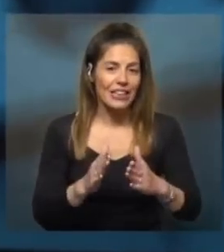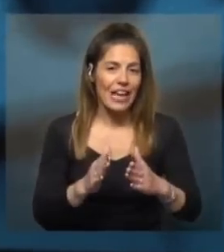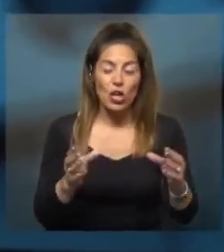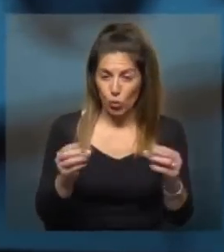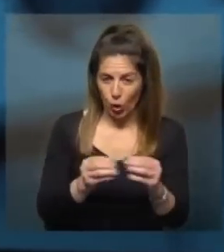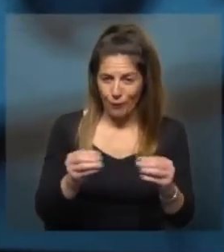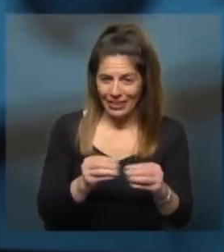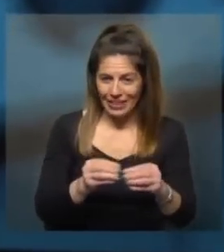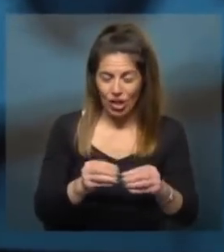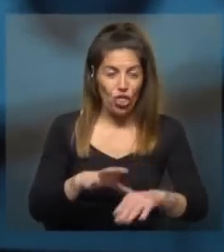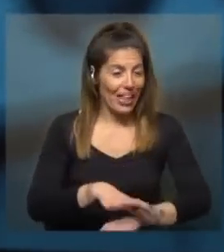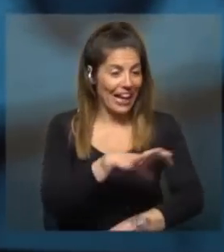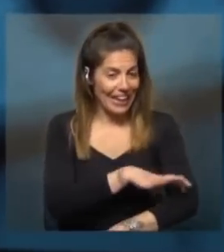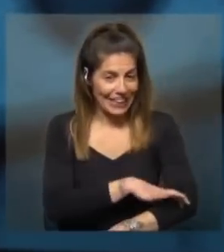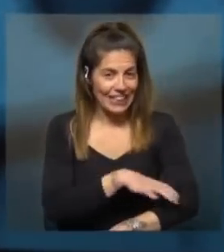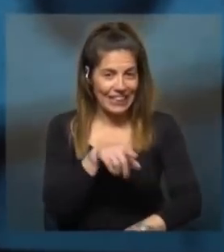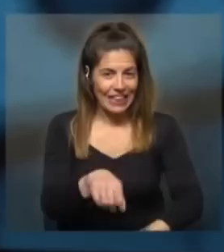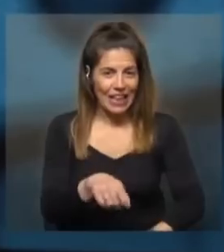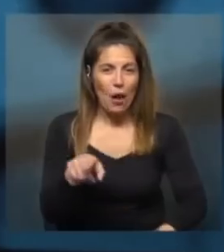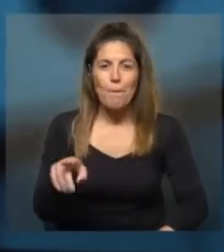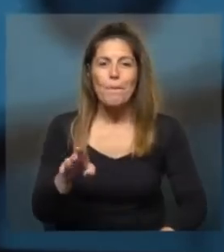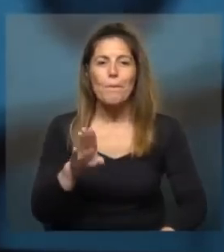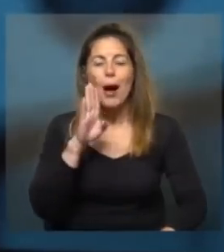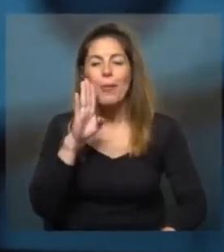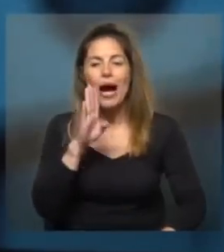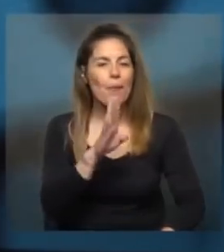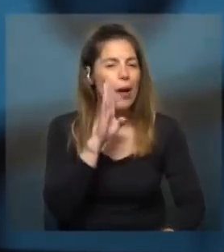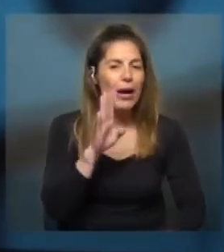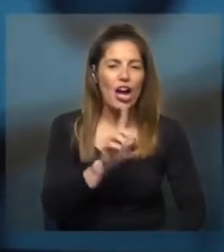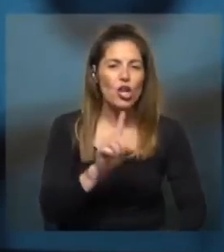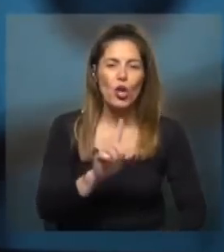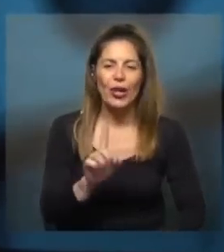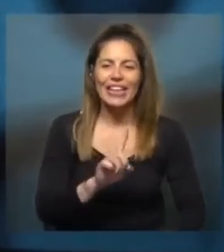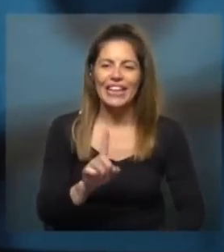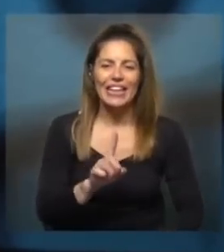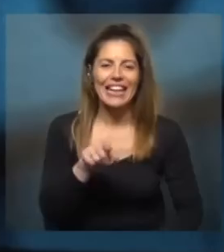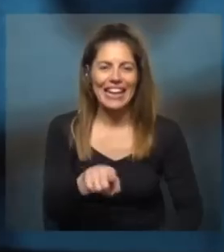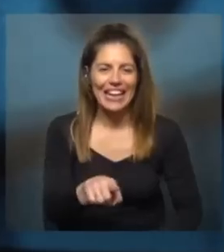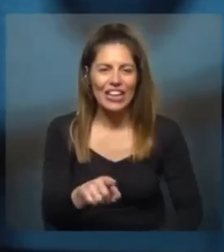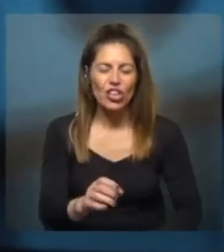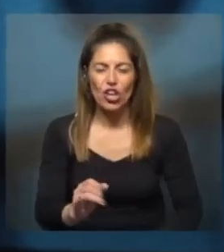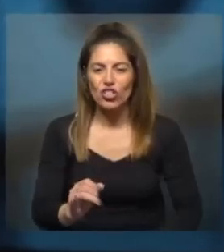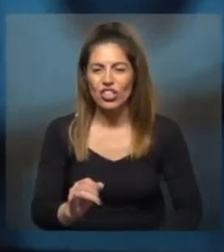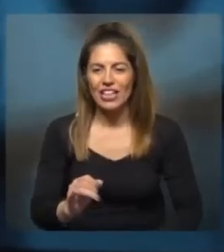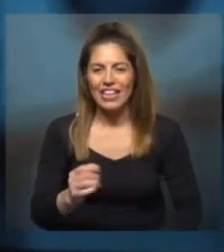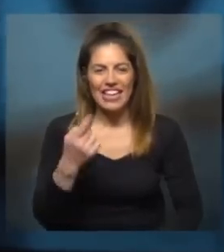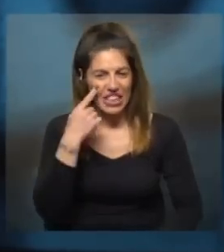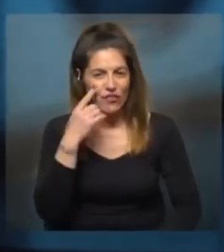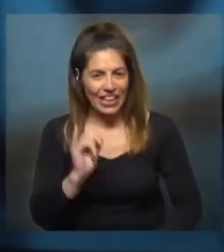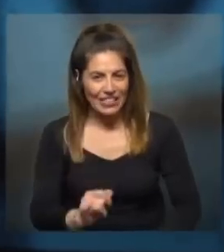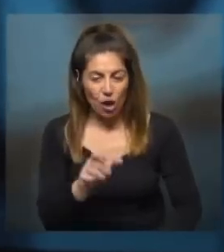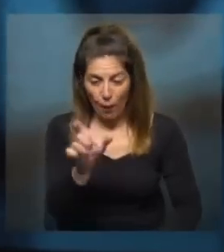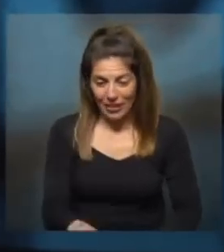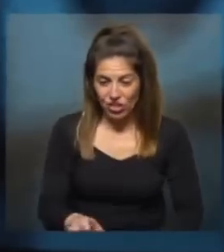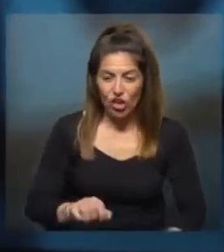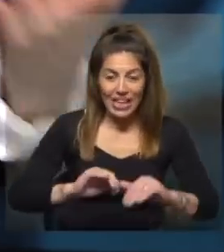jardín vino es mi mamá mamá no es que no nos él nos identifica claramente como personas separadas